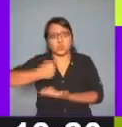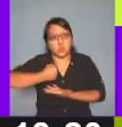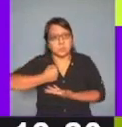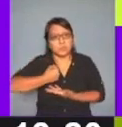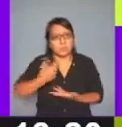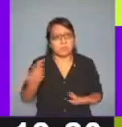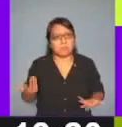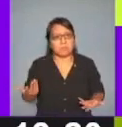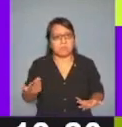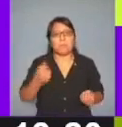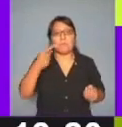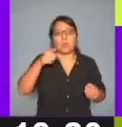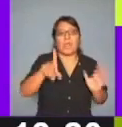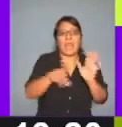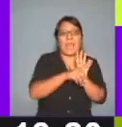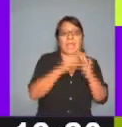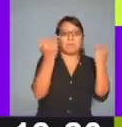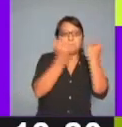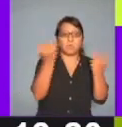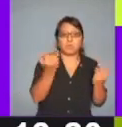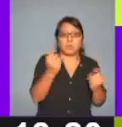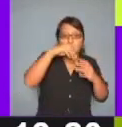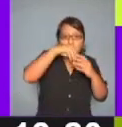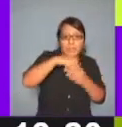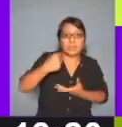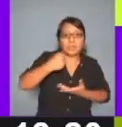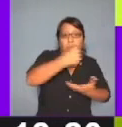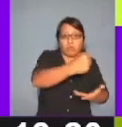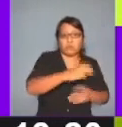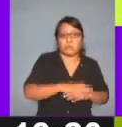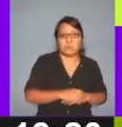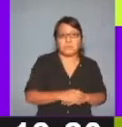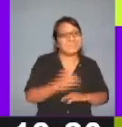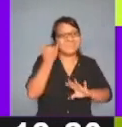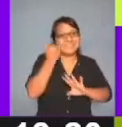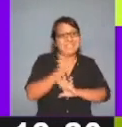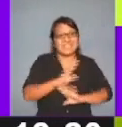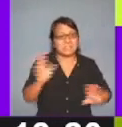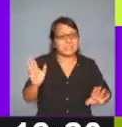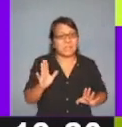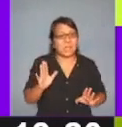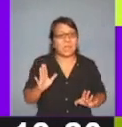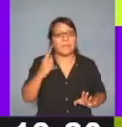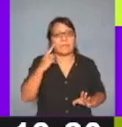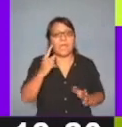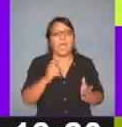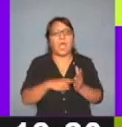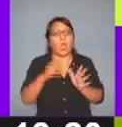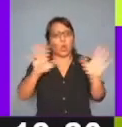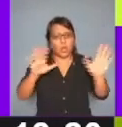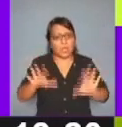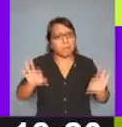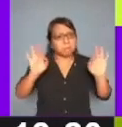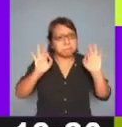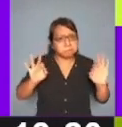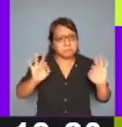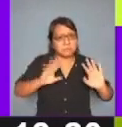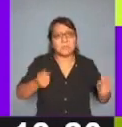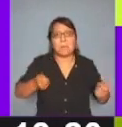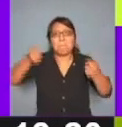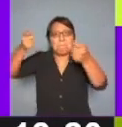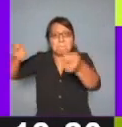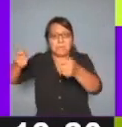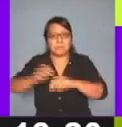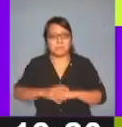dentro de la ley de presupuesto este con fondos asignados con un mecanismo dispuesto para que este